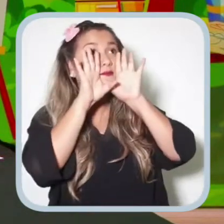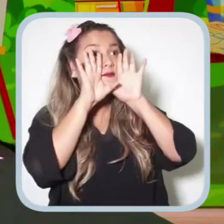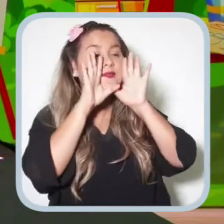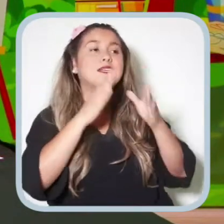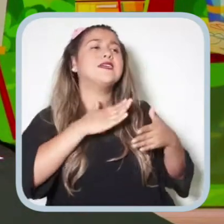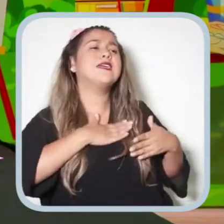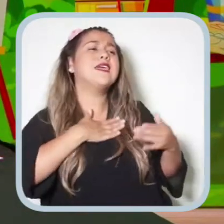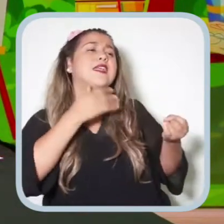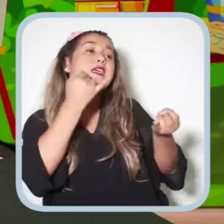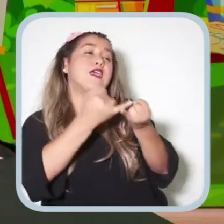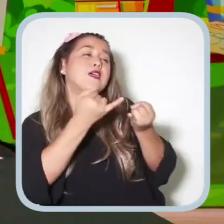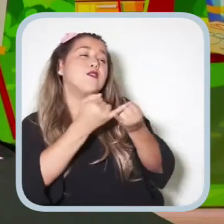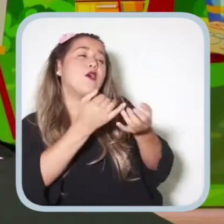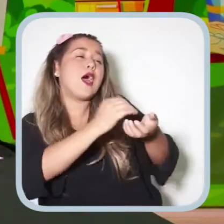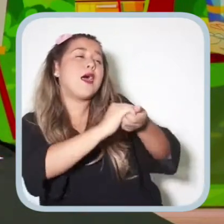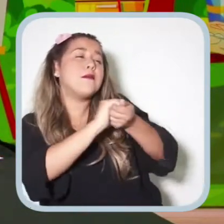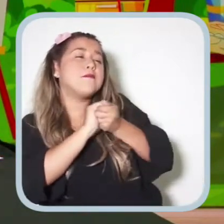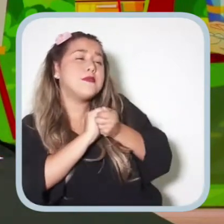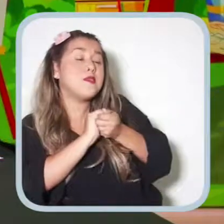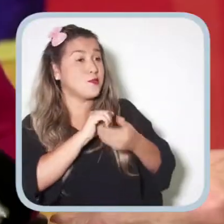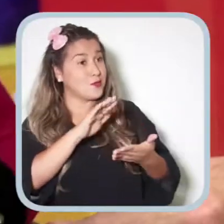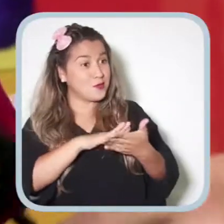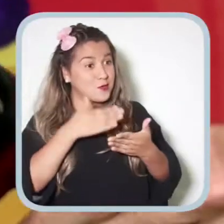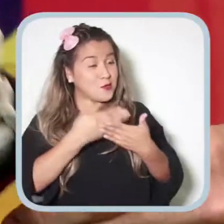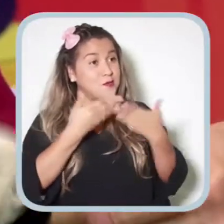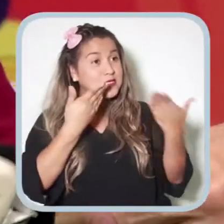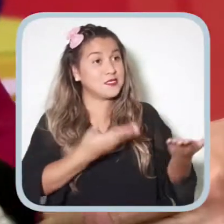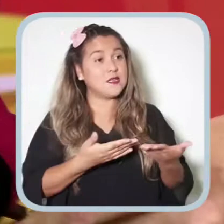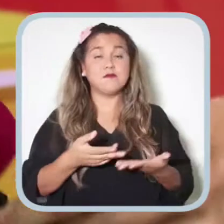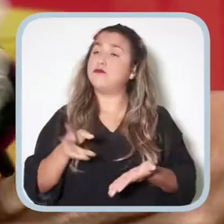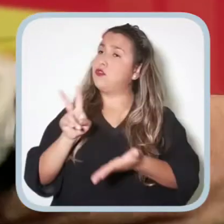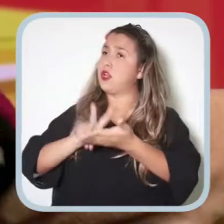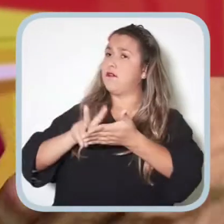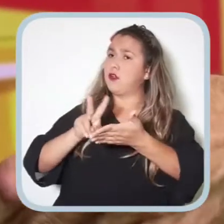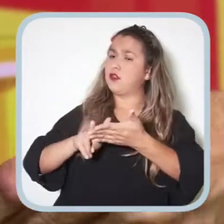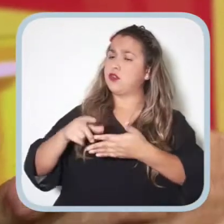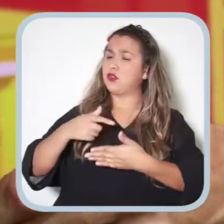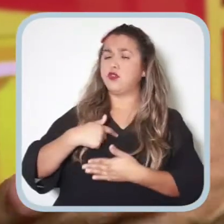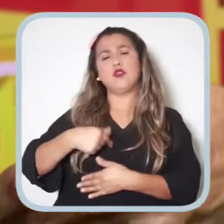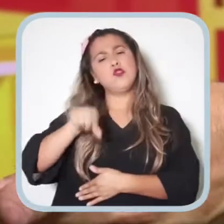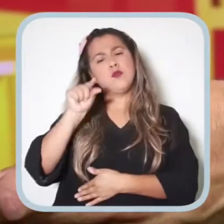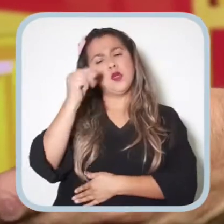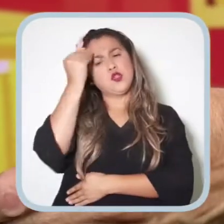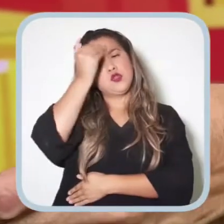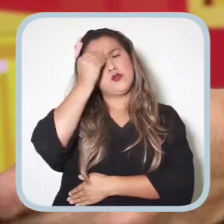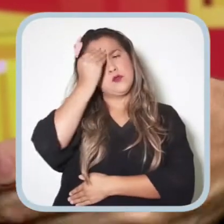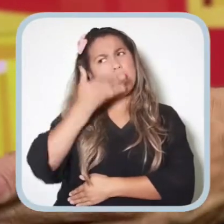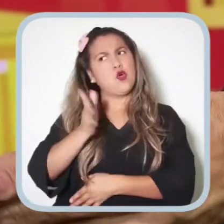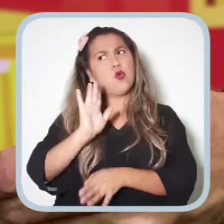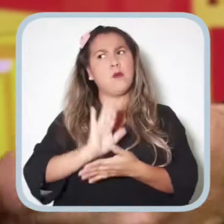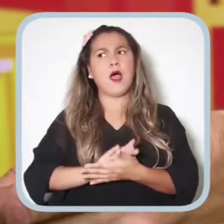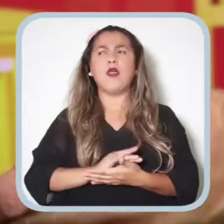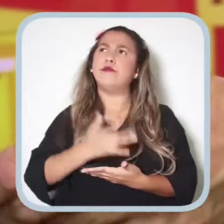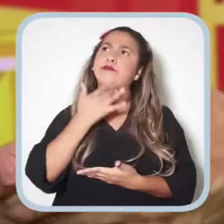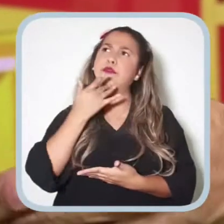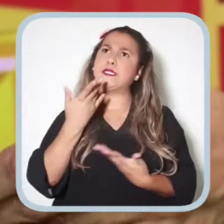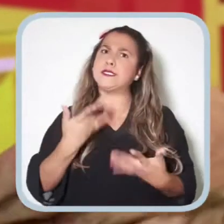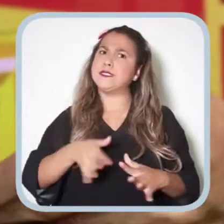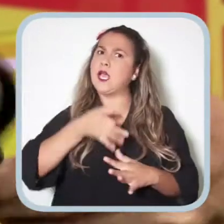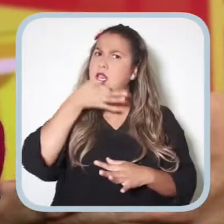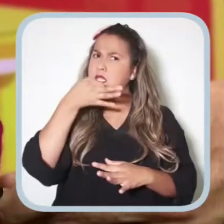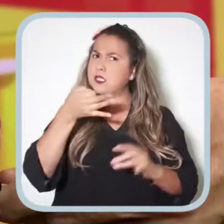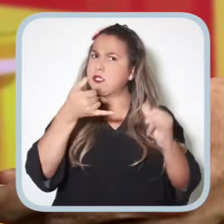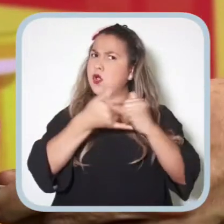Querido amigo Don Fígaro, ¿cómo está? La verdad es que estoy un poquito preocupado, porque como ya les decía